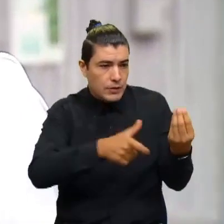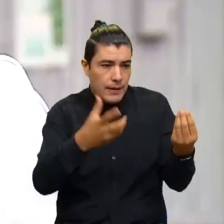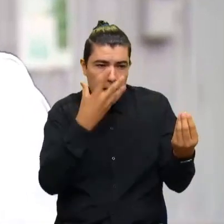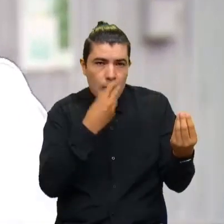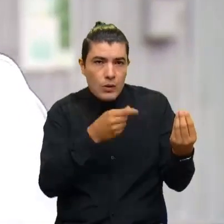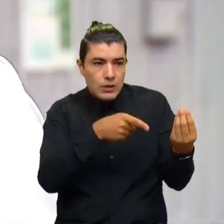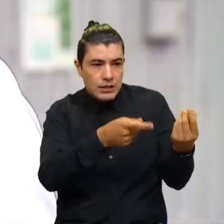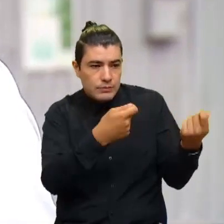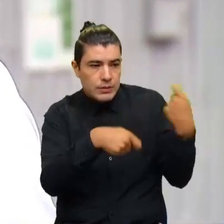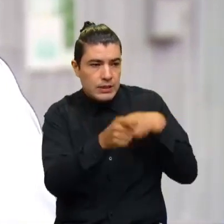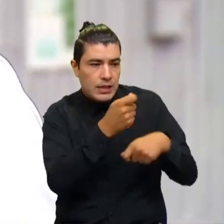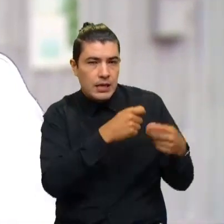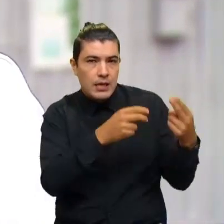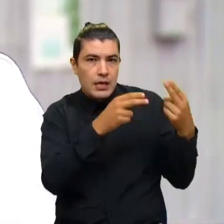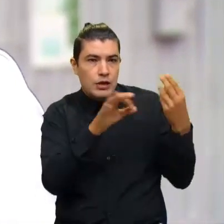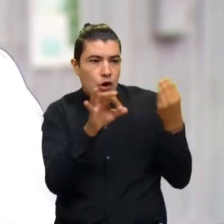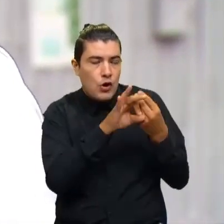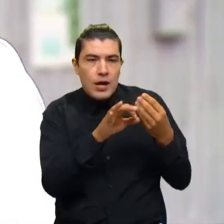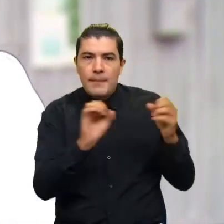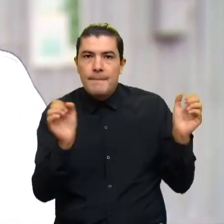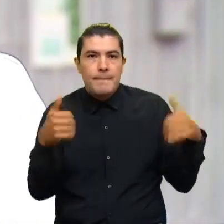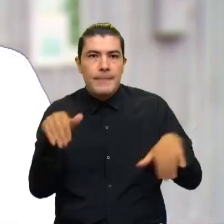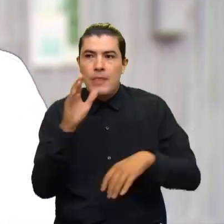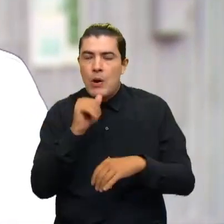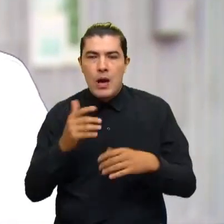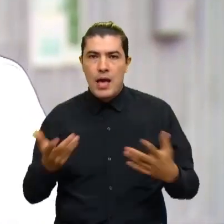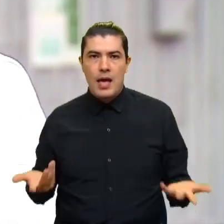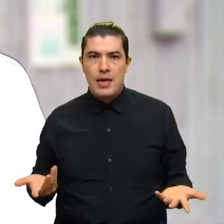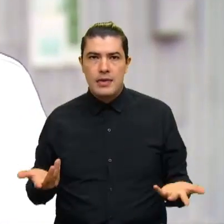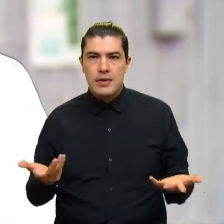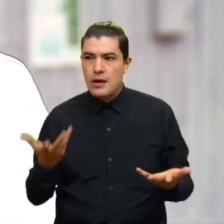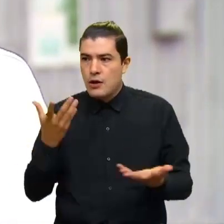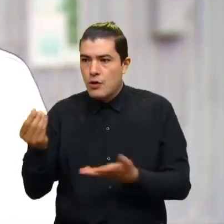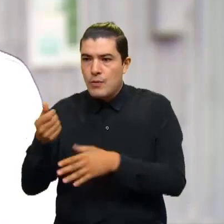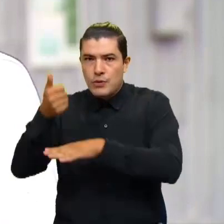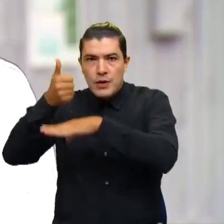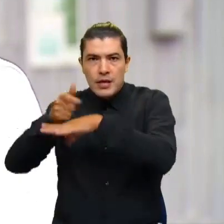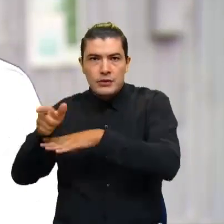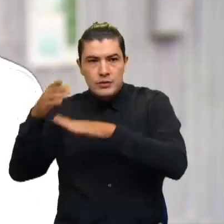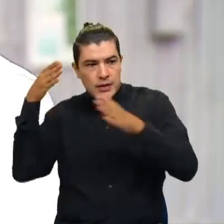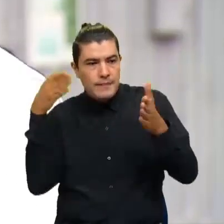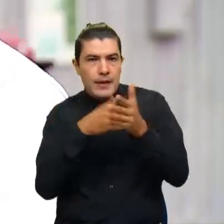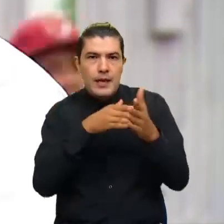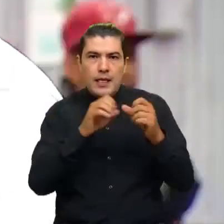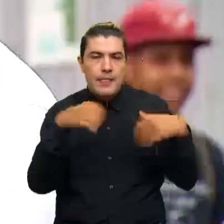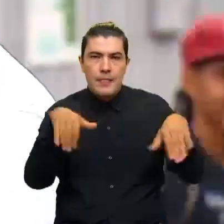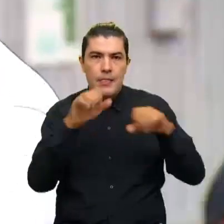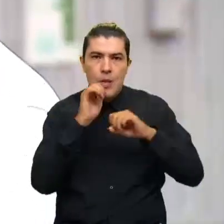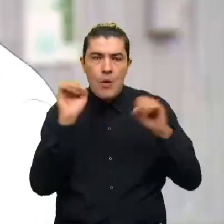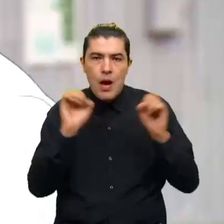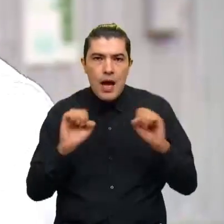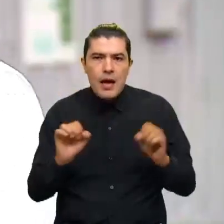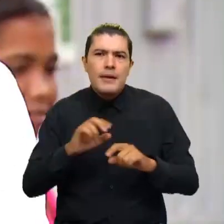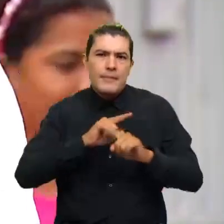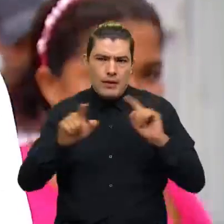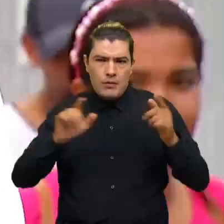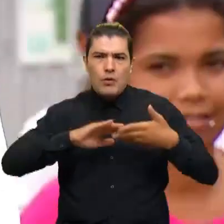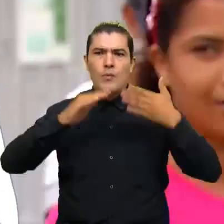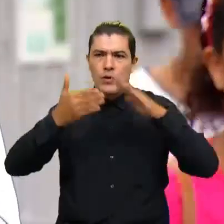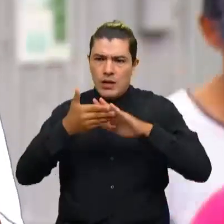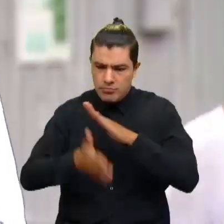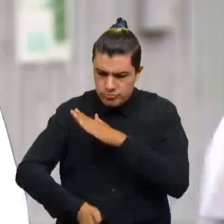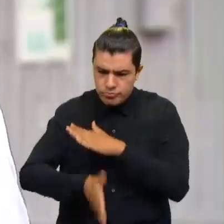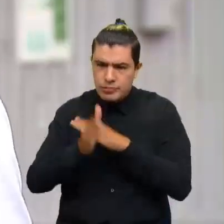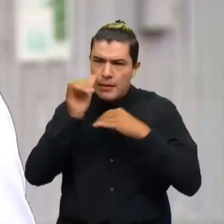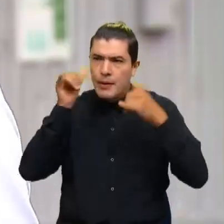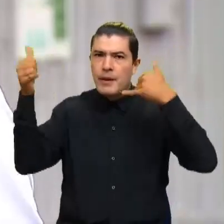hoy actualmente se están creando nuevamente en Carora. Pero los frentes de seguridad de Carora seguirán firmes, seguiremos instalando cámaras de seguridad,